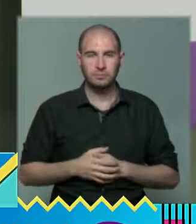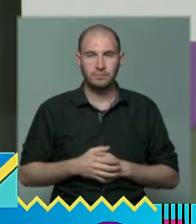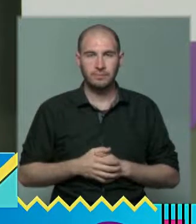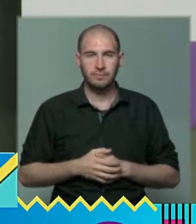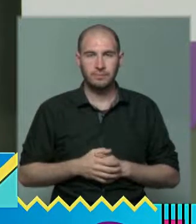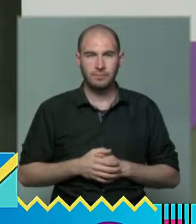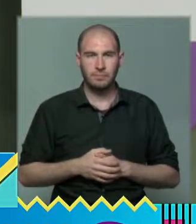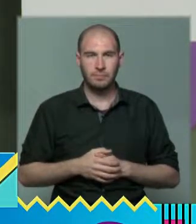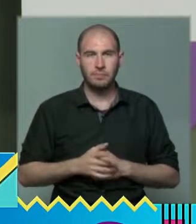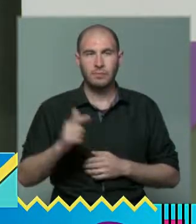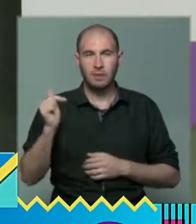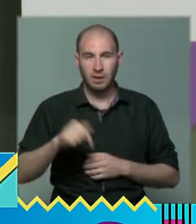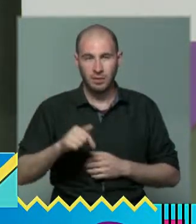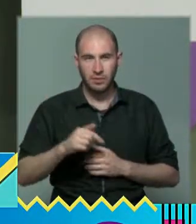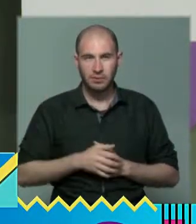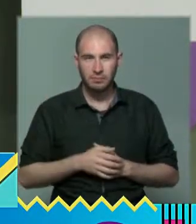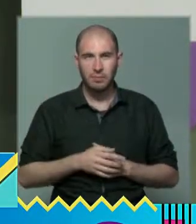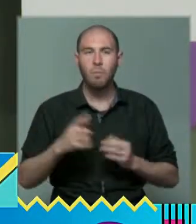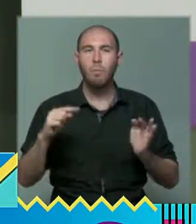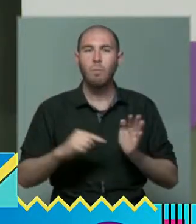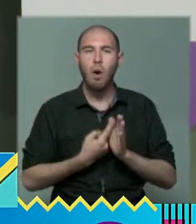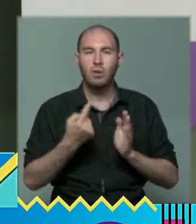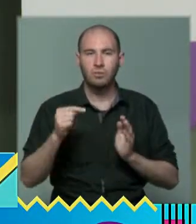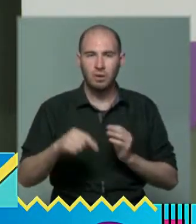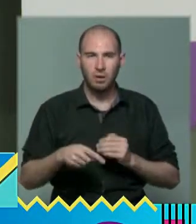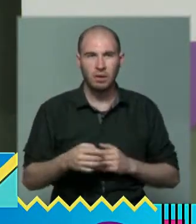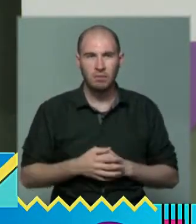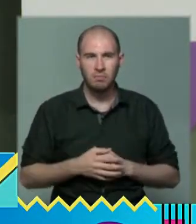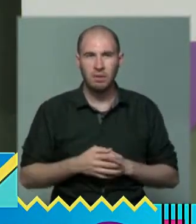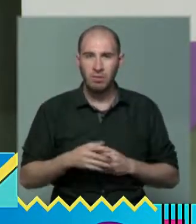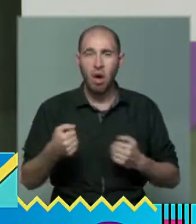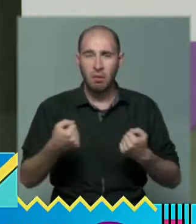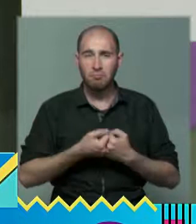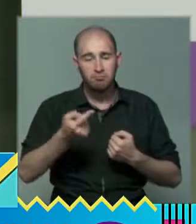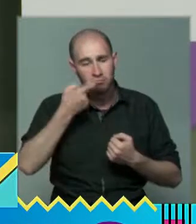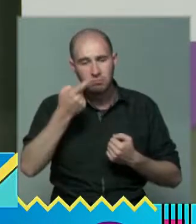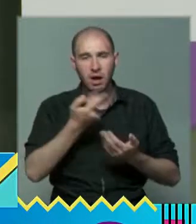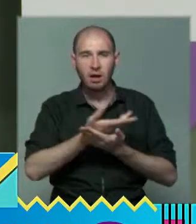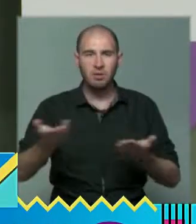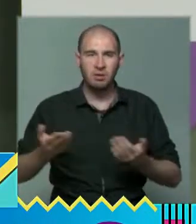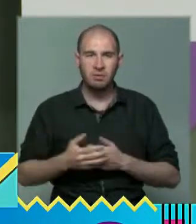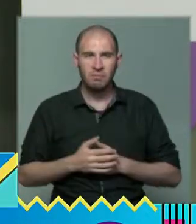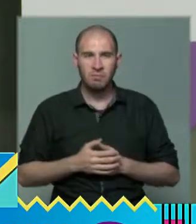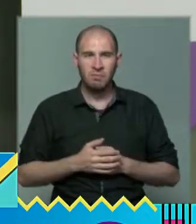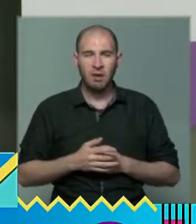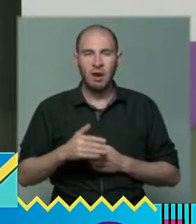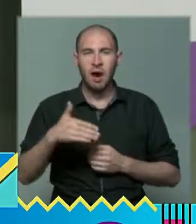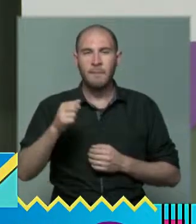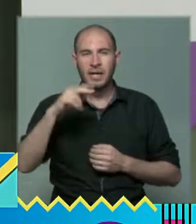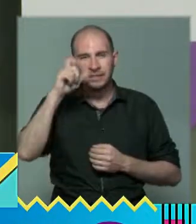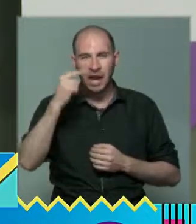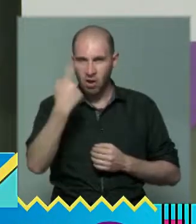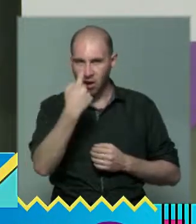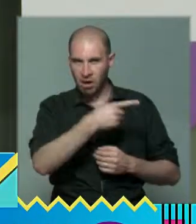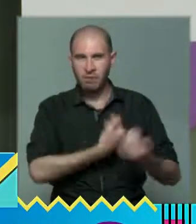Y vamos a ir a un punto que realmente nos concierne y nos interesa mucho, y juego con Marcelo Sastre para